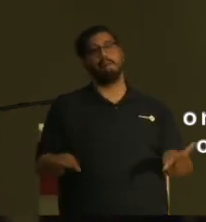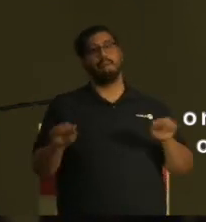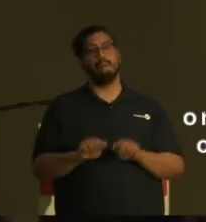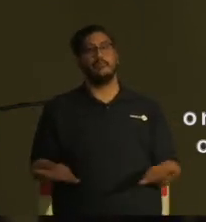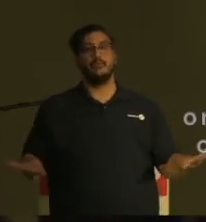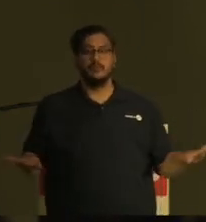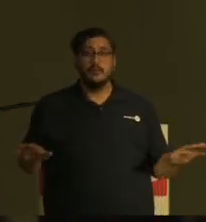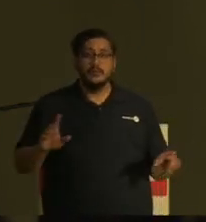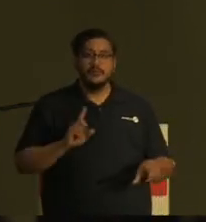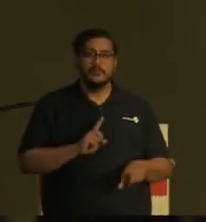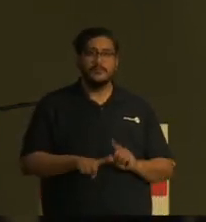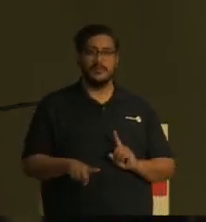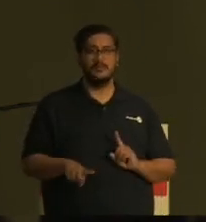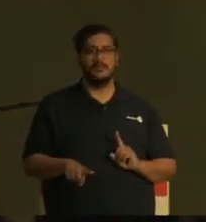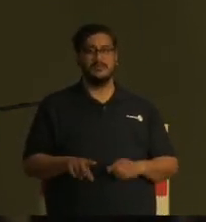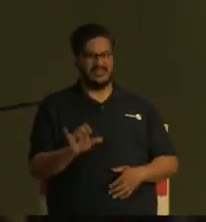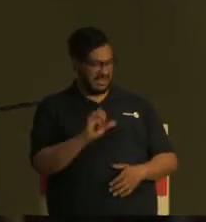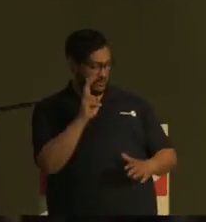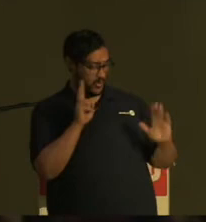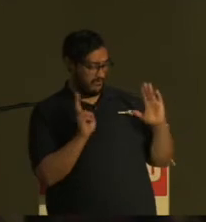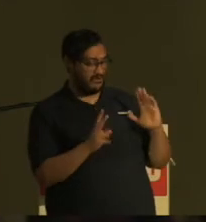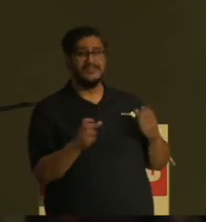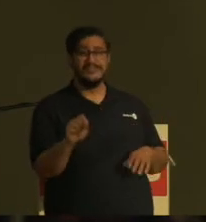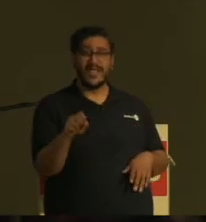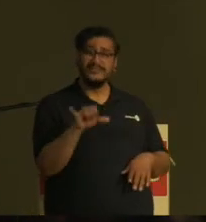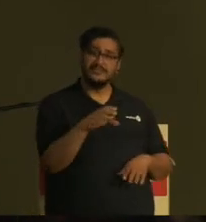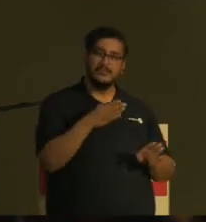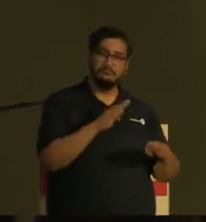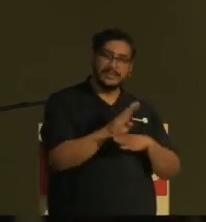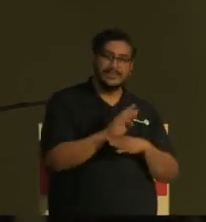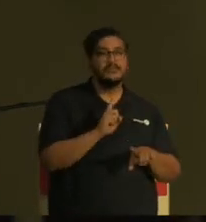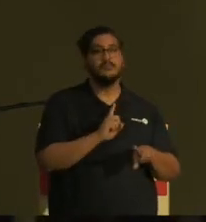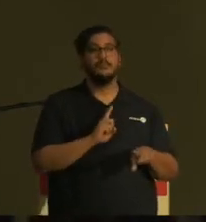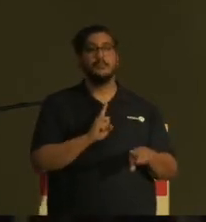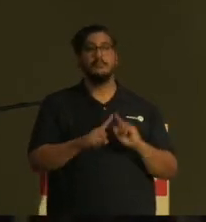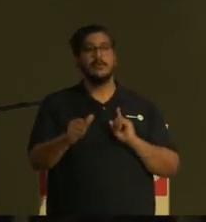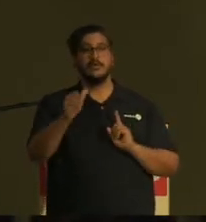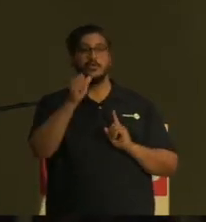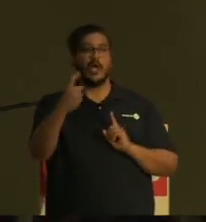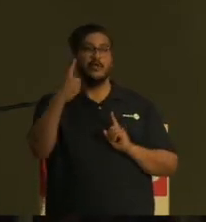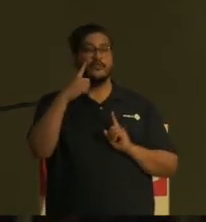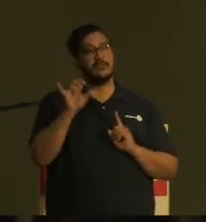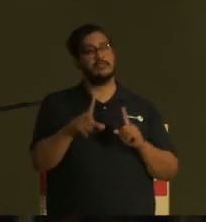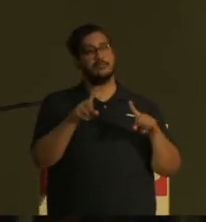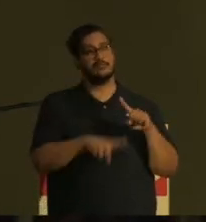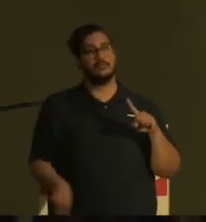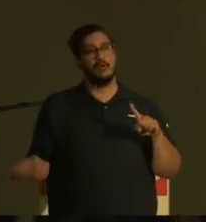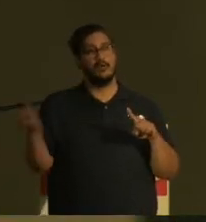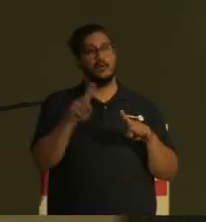la historia como una progresión, y no pensarla como un círculo